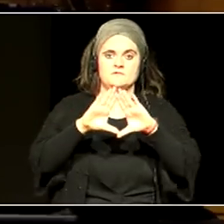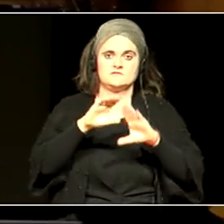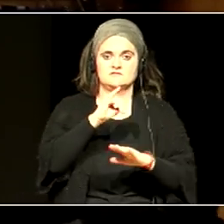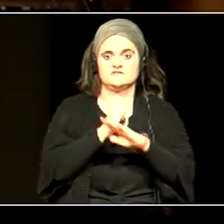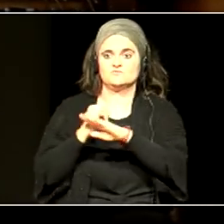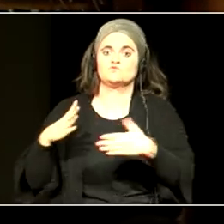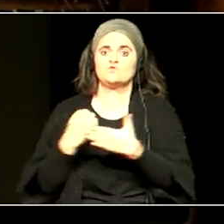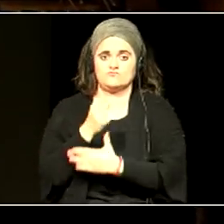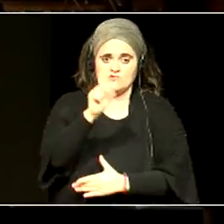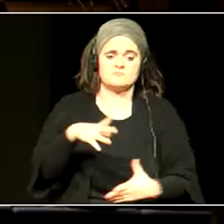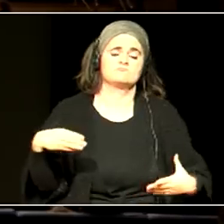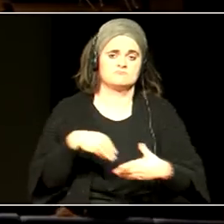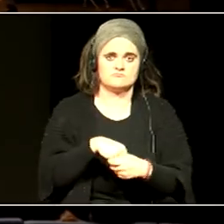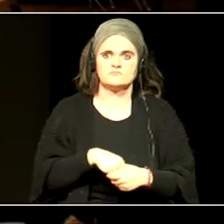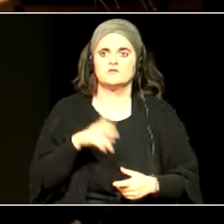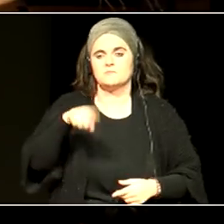meso